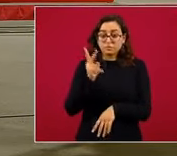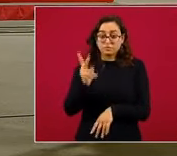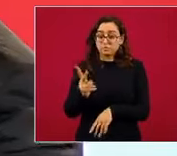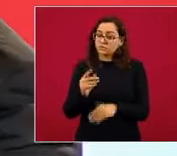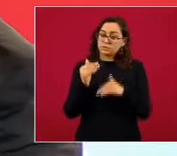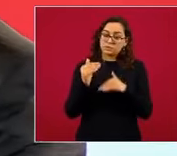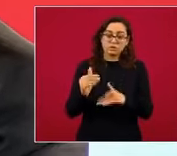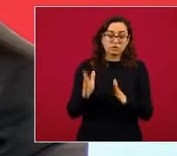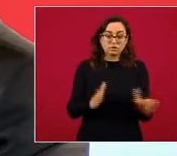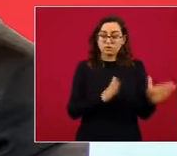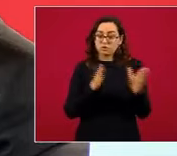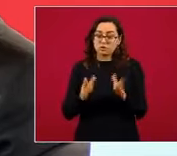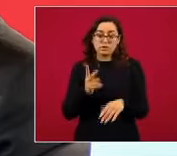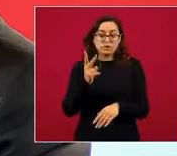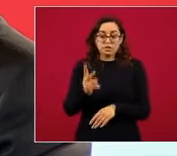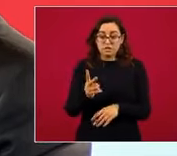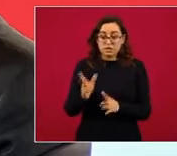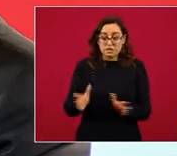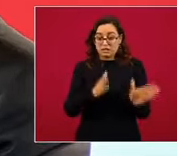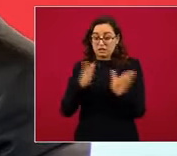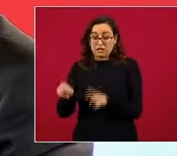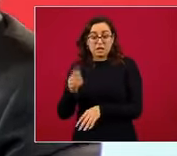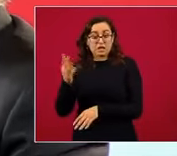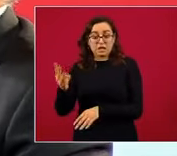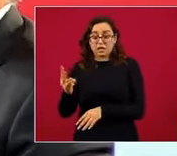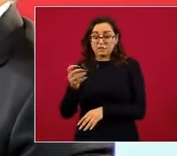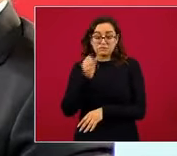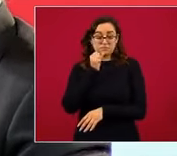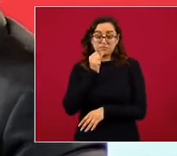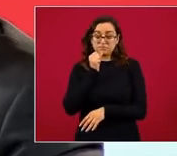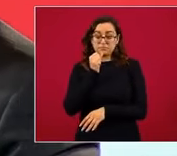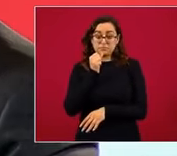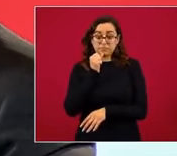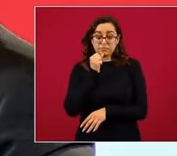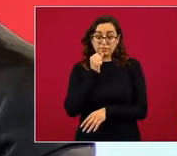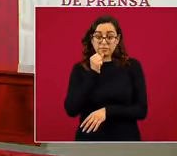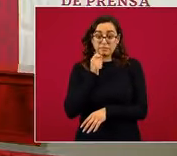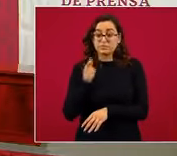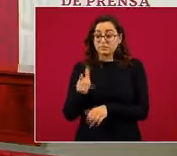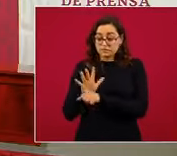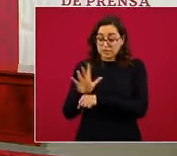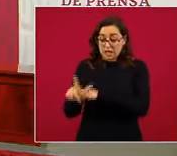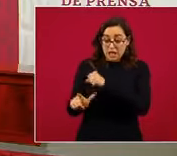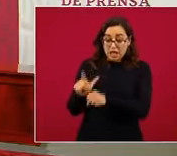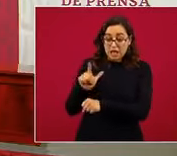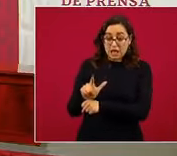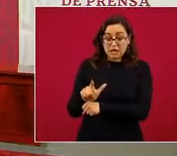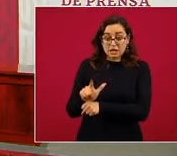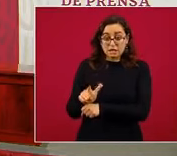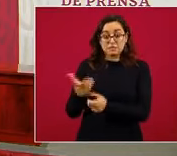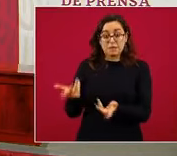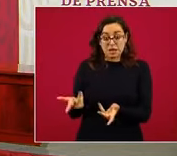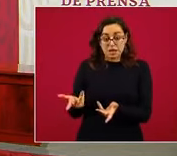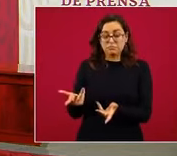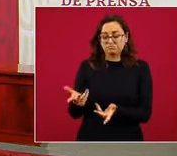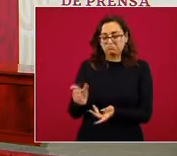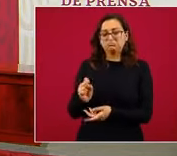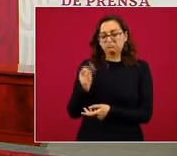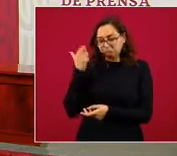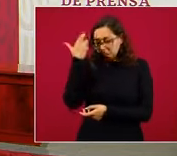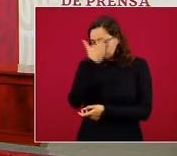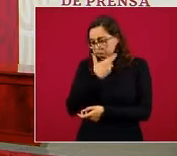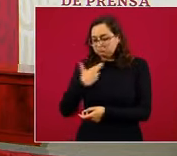llegado. No hay todavía ensayo clínico fase 3. En estudios animales, es decir, la fase preclínica, se ha